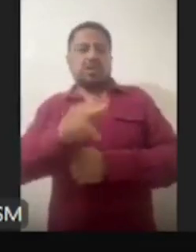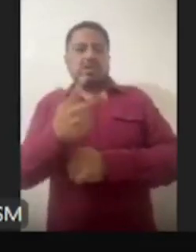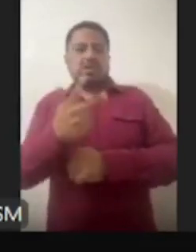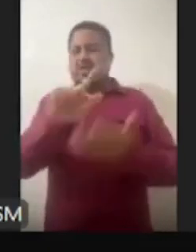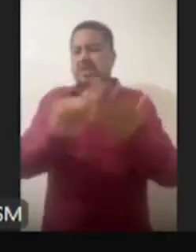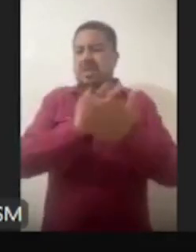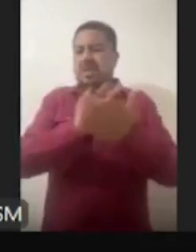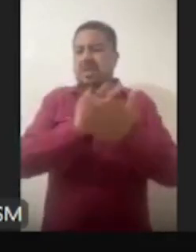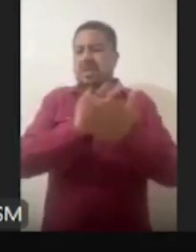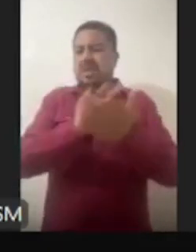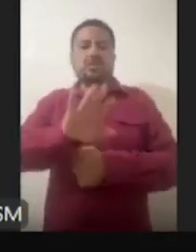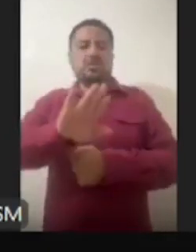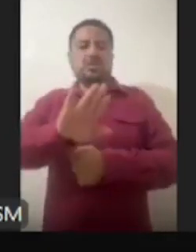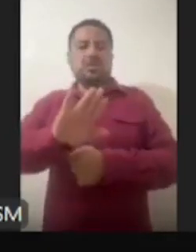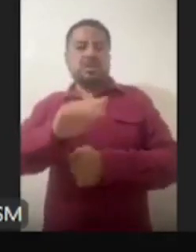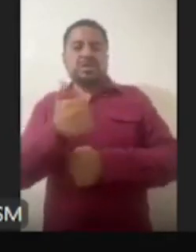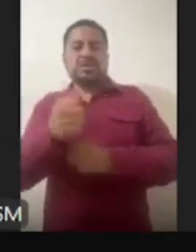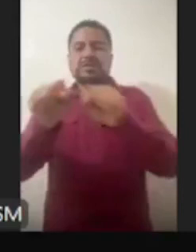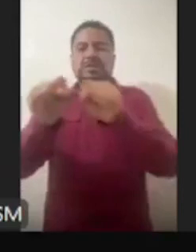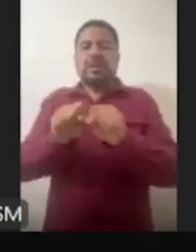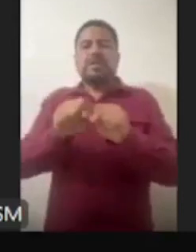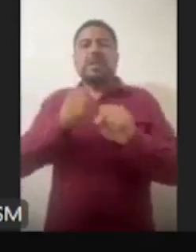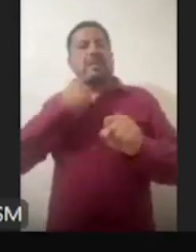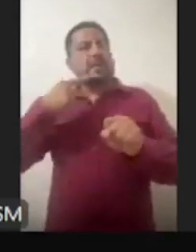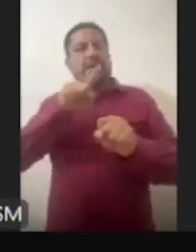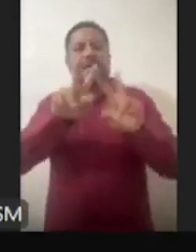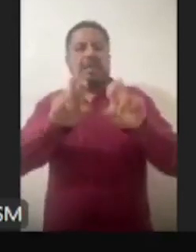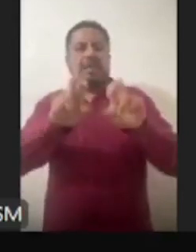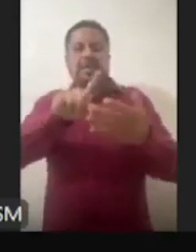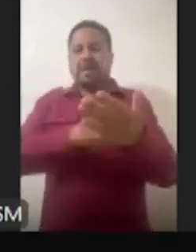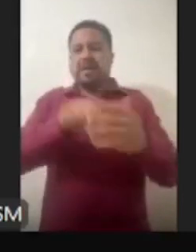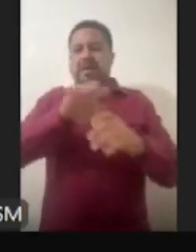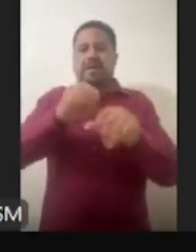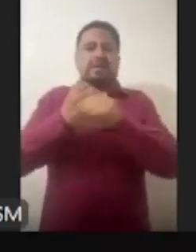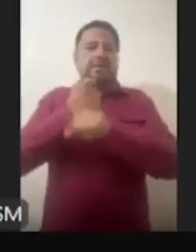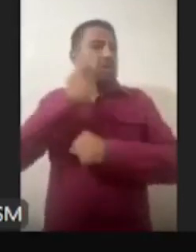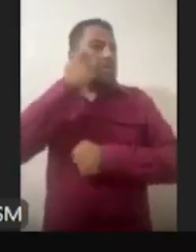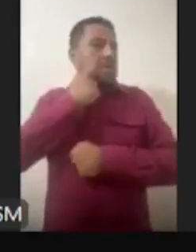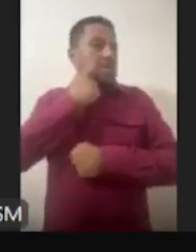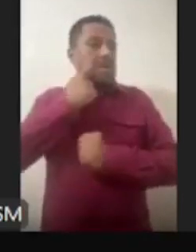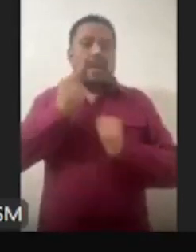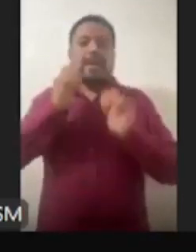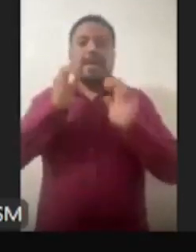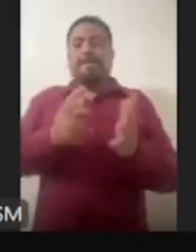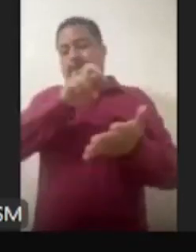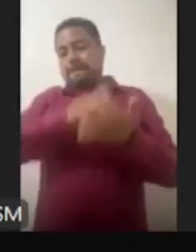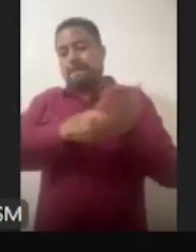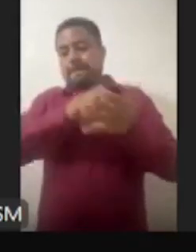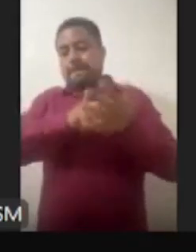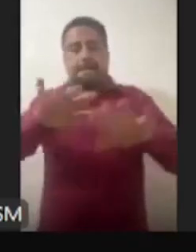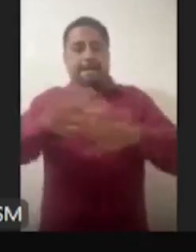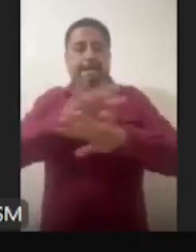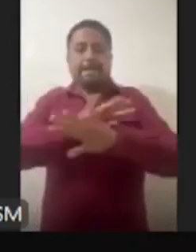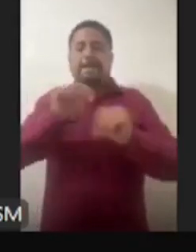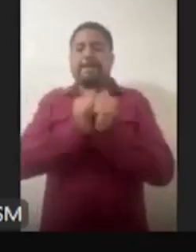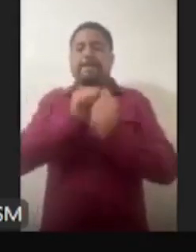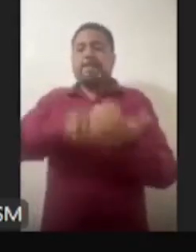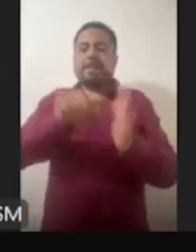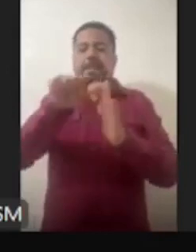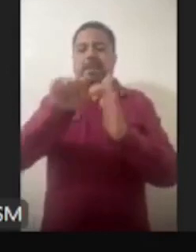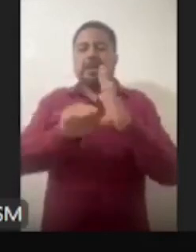Sistema de Medios de Impugnación en materia electoral del Estado de Guerrero, y al actualizarse el supuesto previsto en el artículo 14, fracción